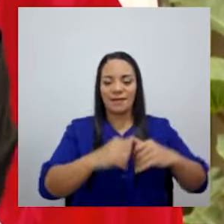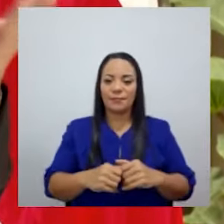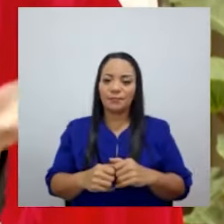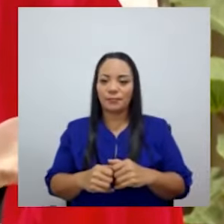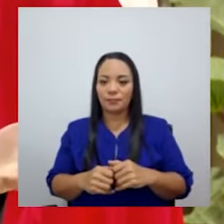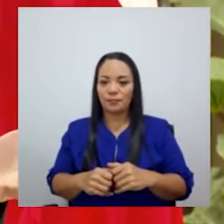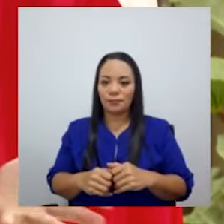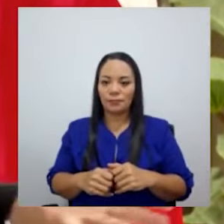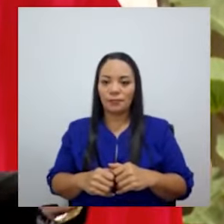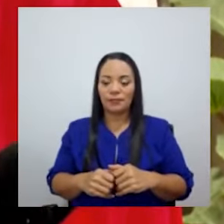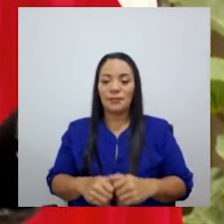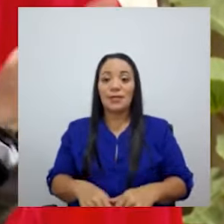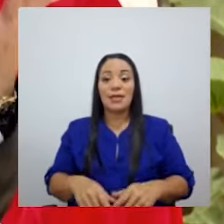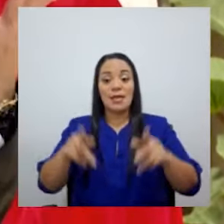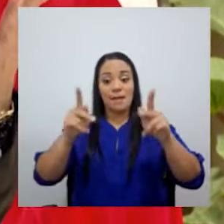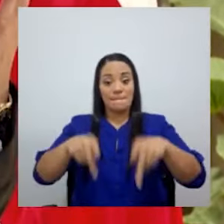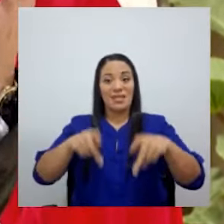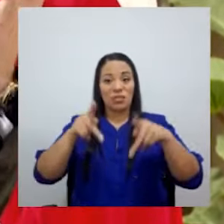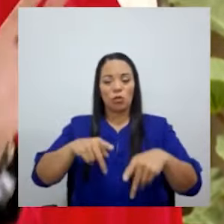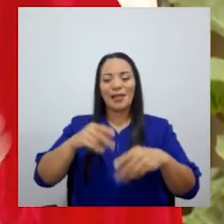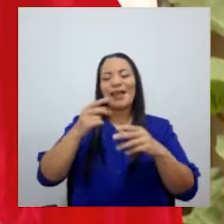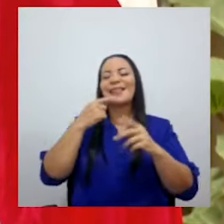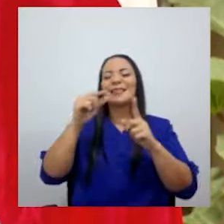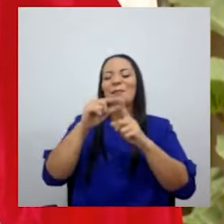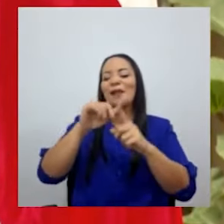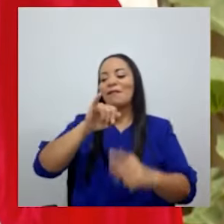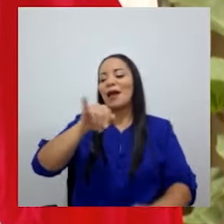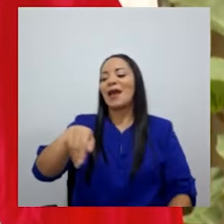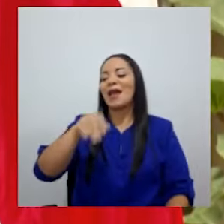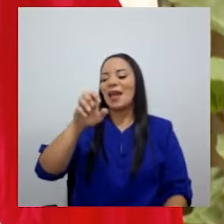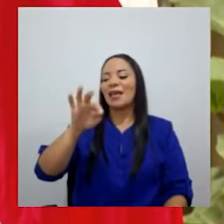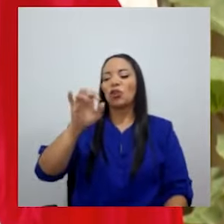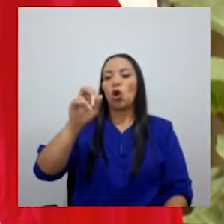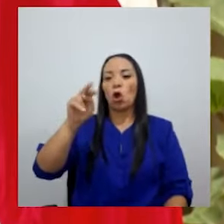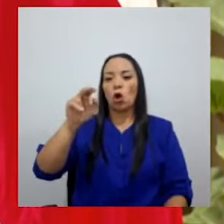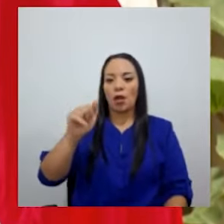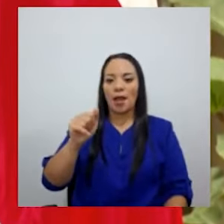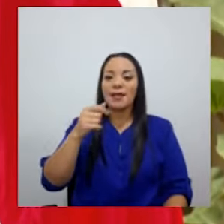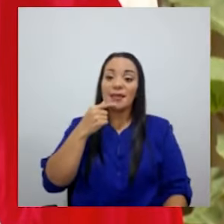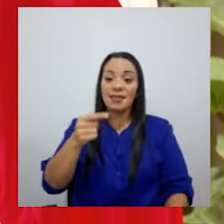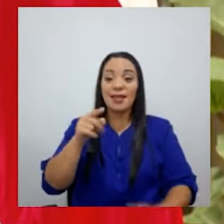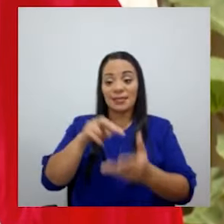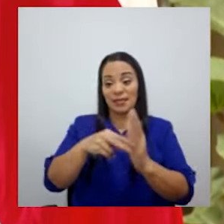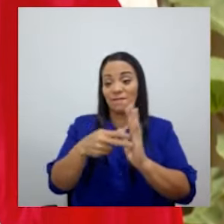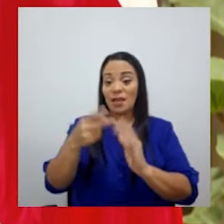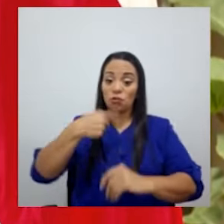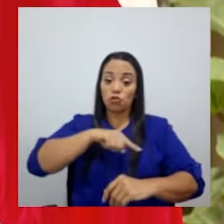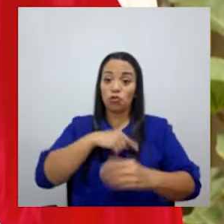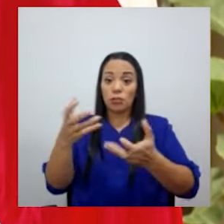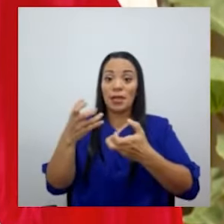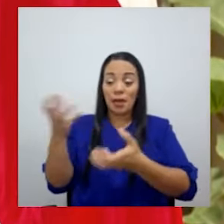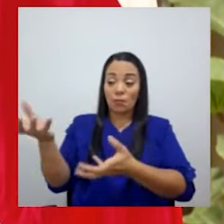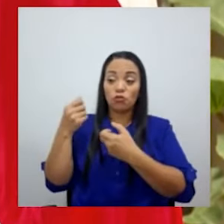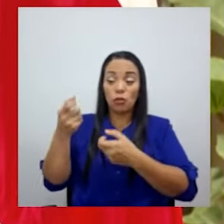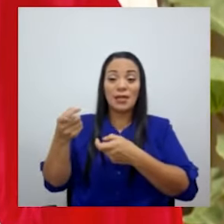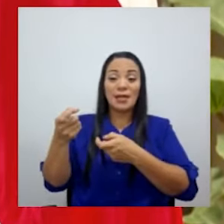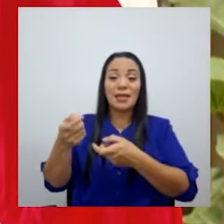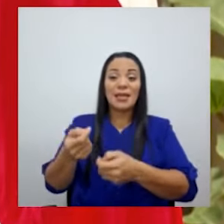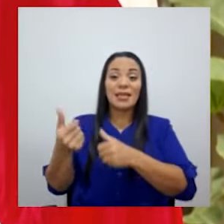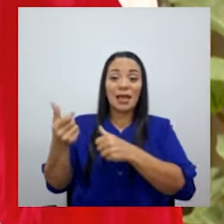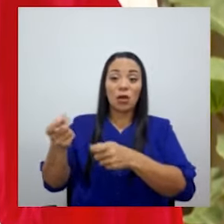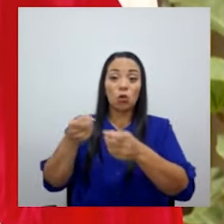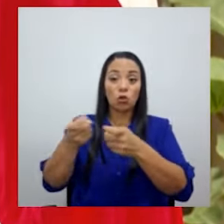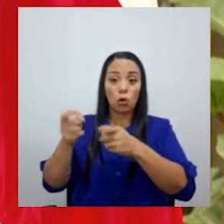la jetona persona que diga que eso es quitarle control a la Contraloría, le va a mentir a